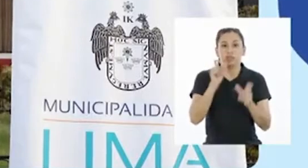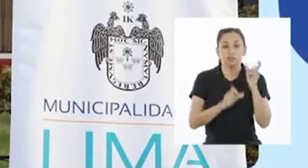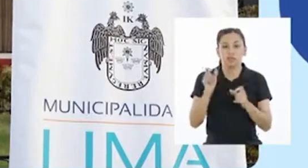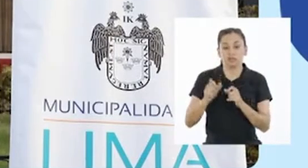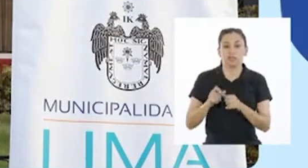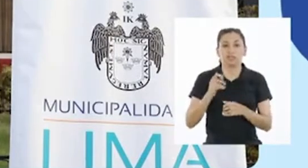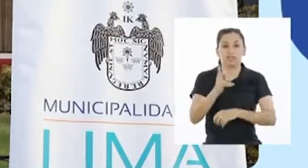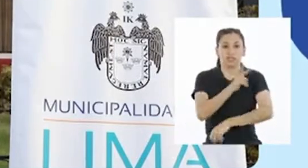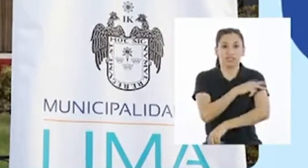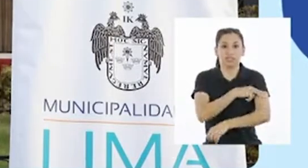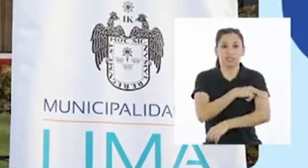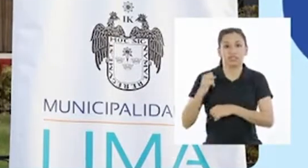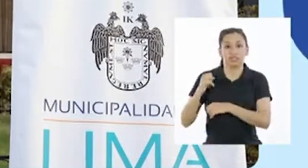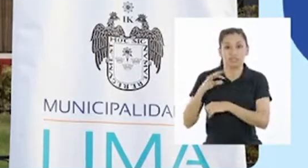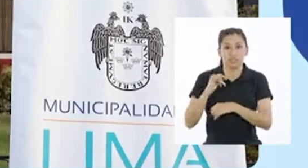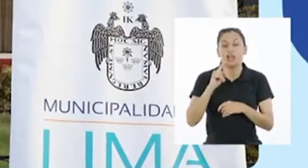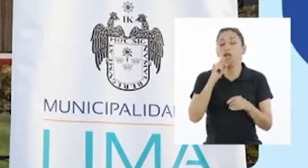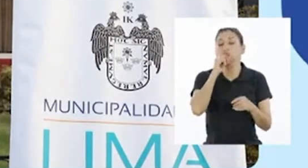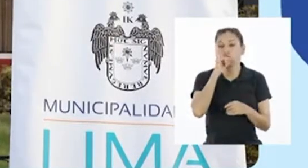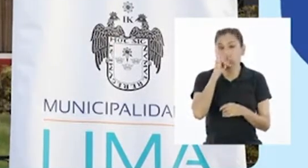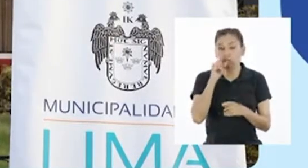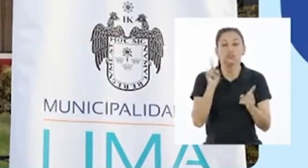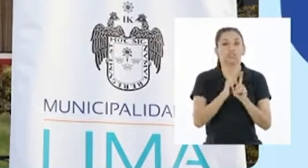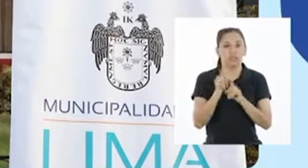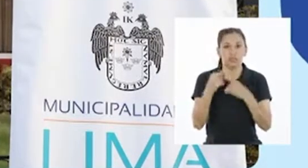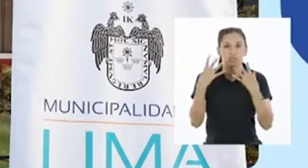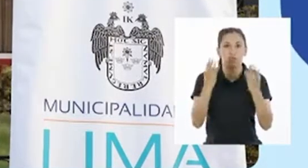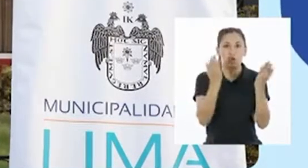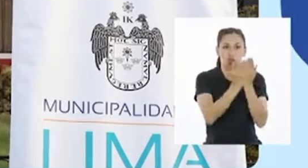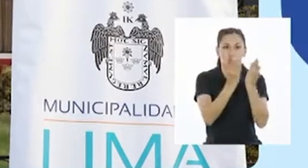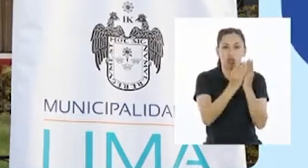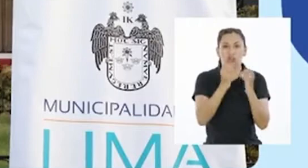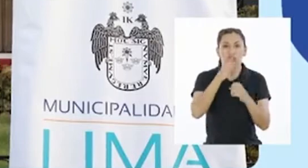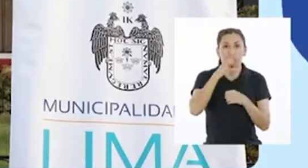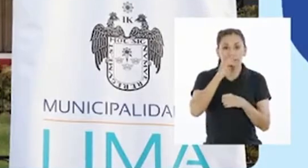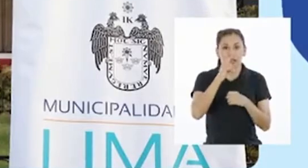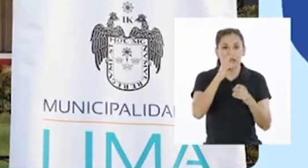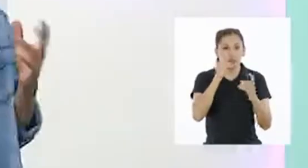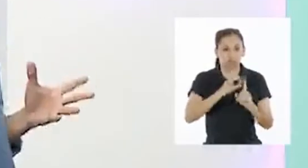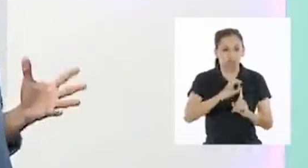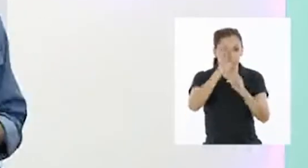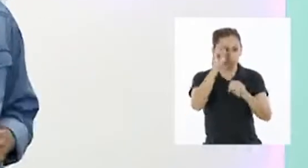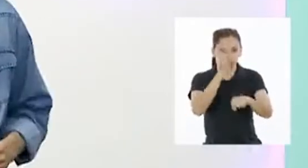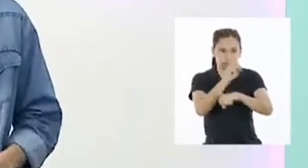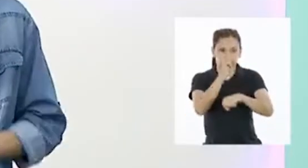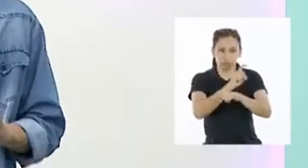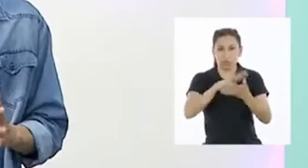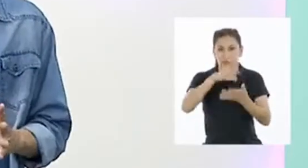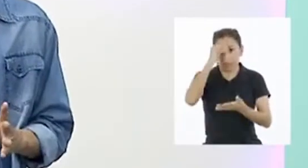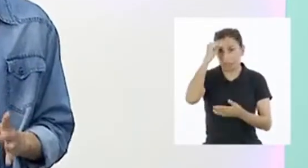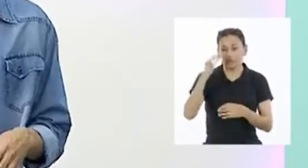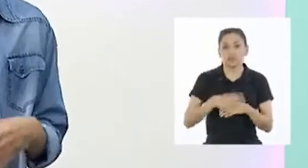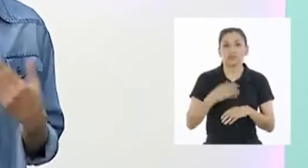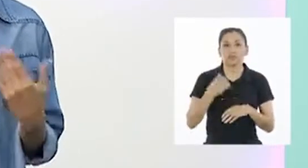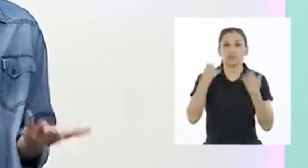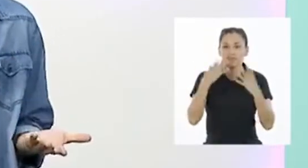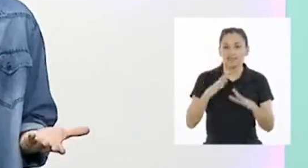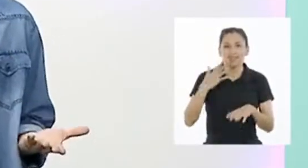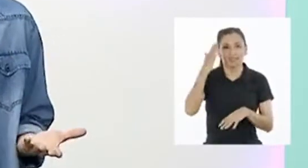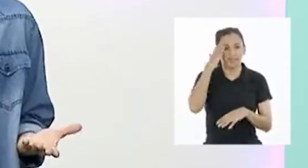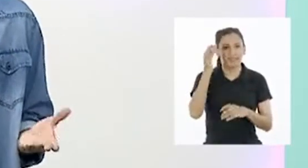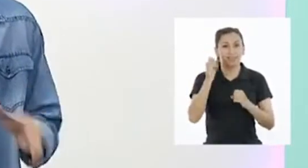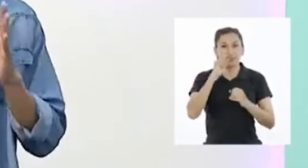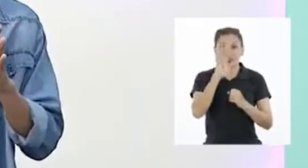el personal de serenajo ha sido capacitado constantemente en la Escuela Metropolitana de Serenos. Compañera, me queda claro que la